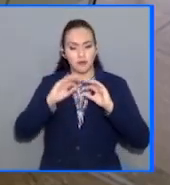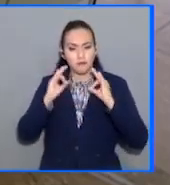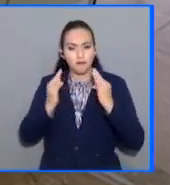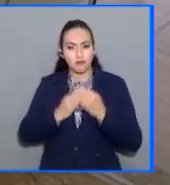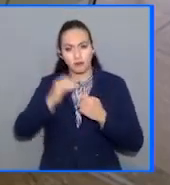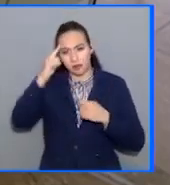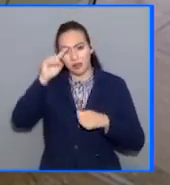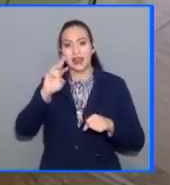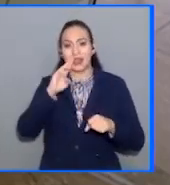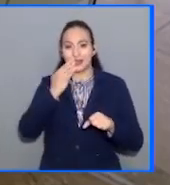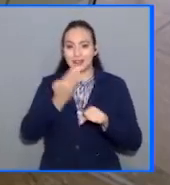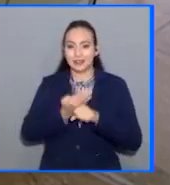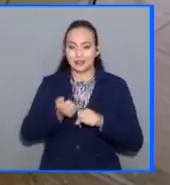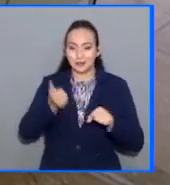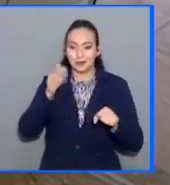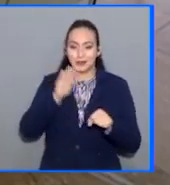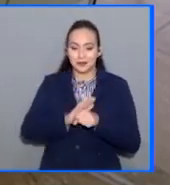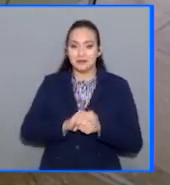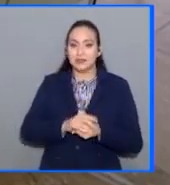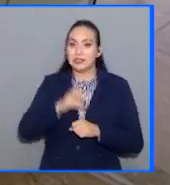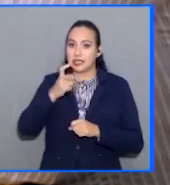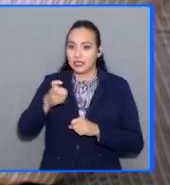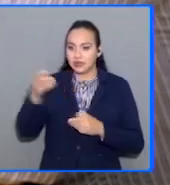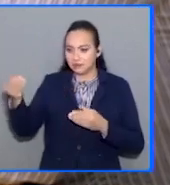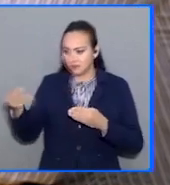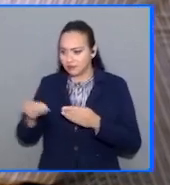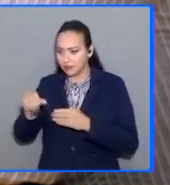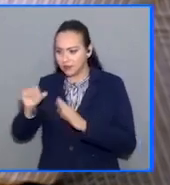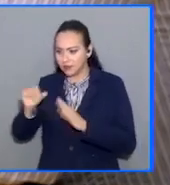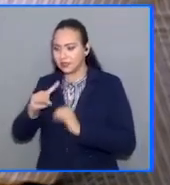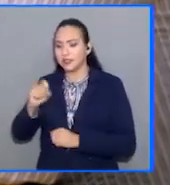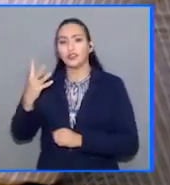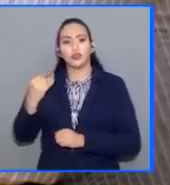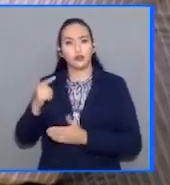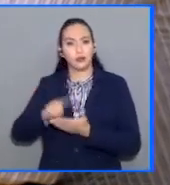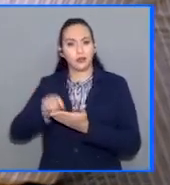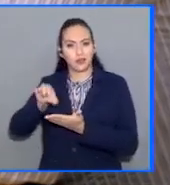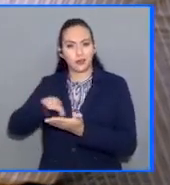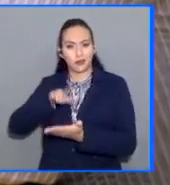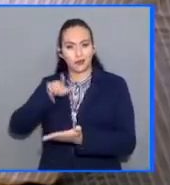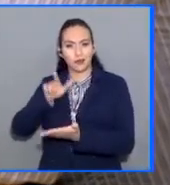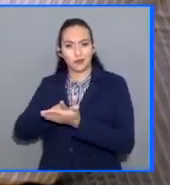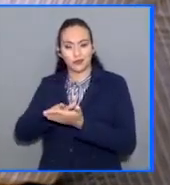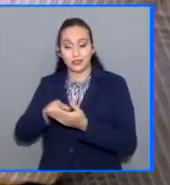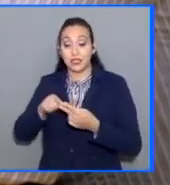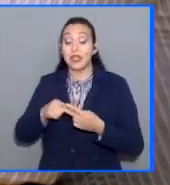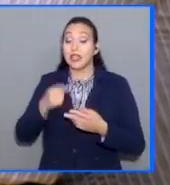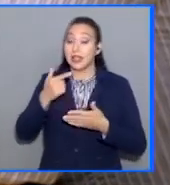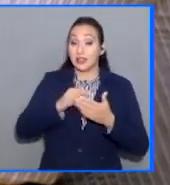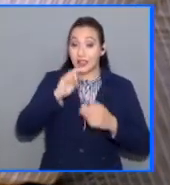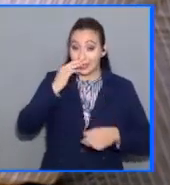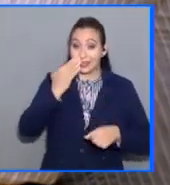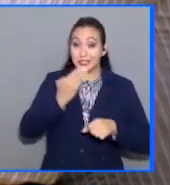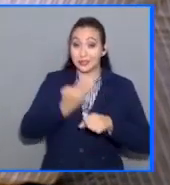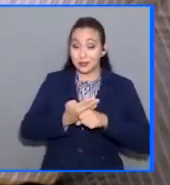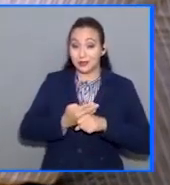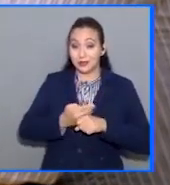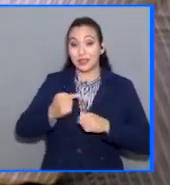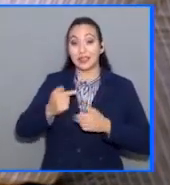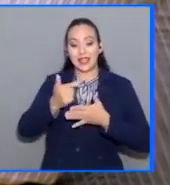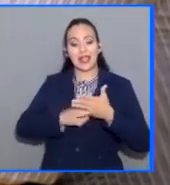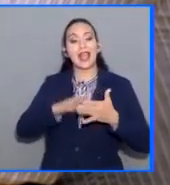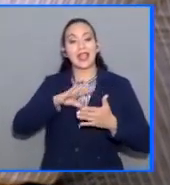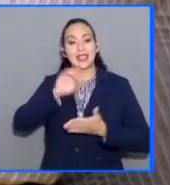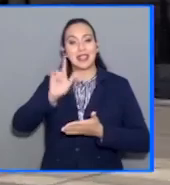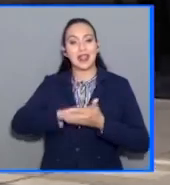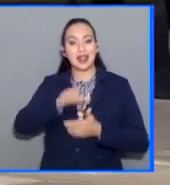administrativas, lo que contraviene el artículo 109 constitucional y el esquema de responsabilidades previsto en la Ley General en